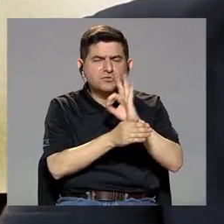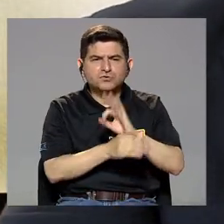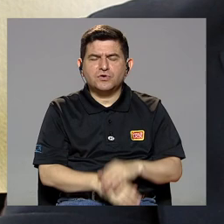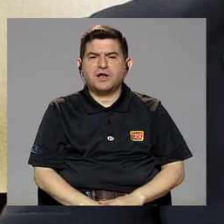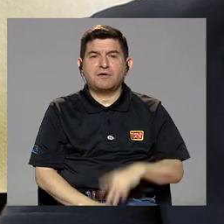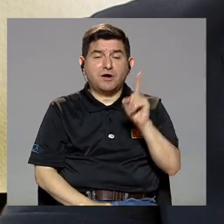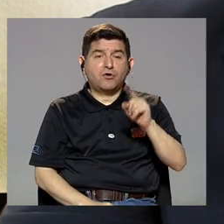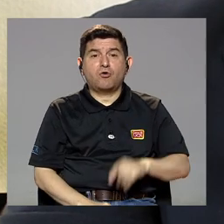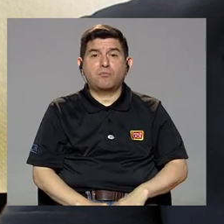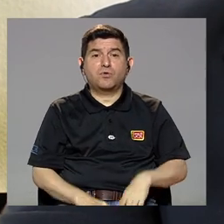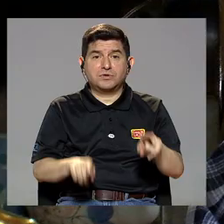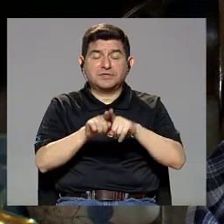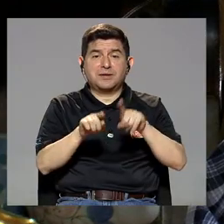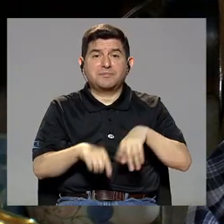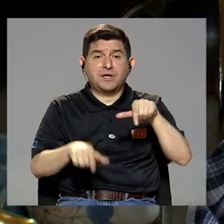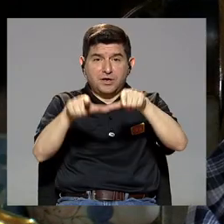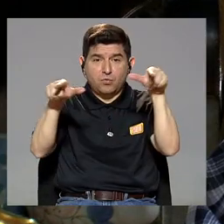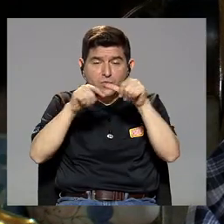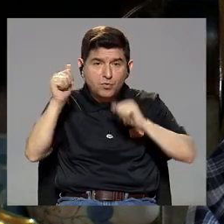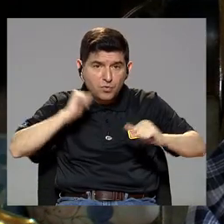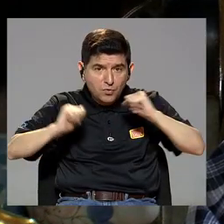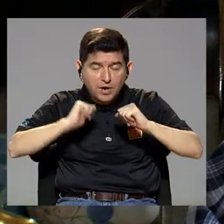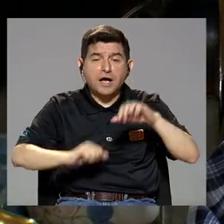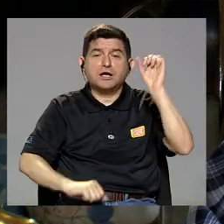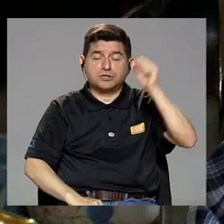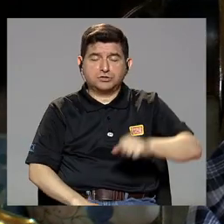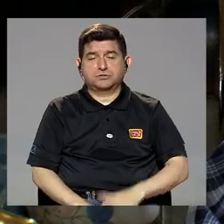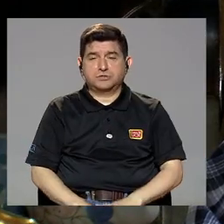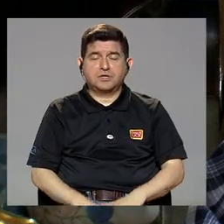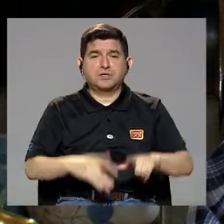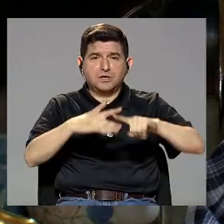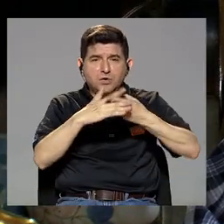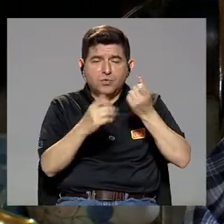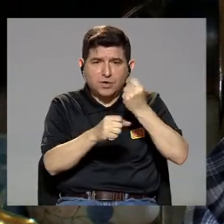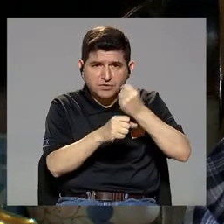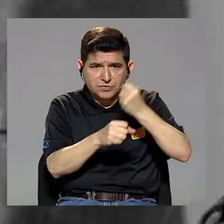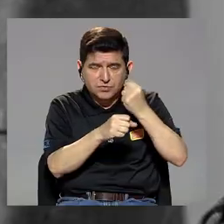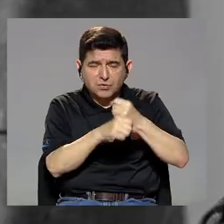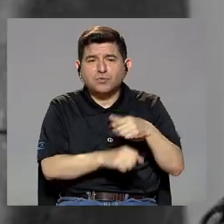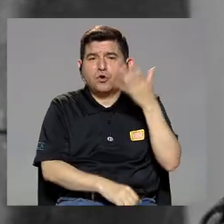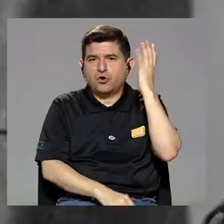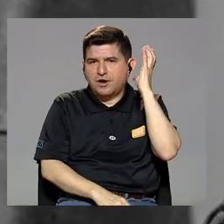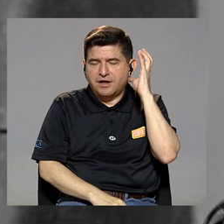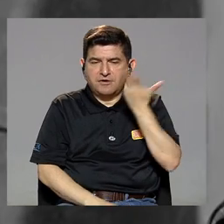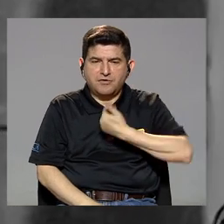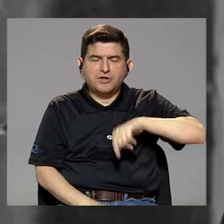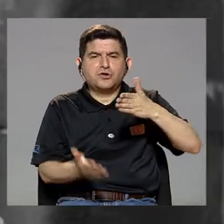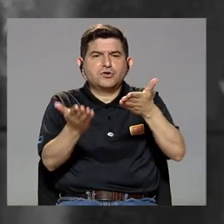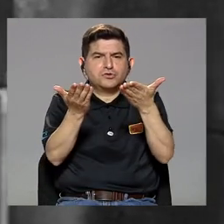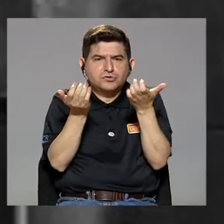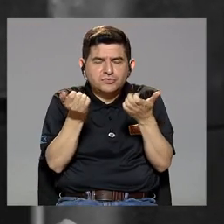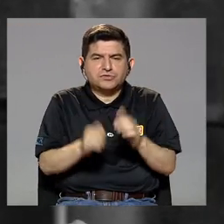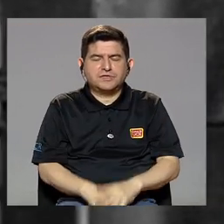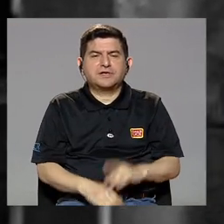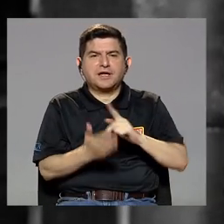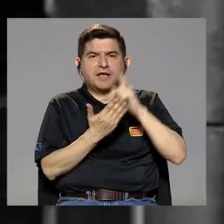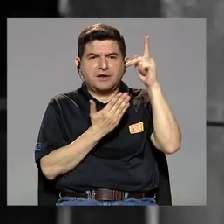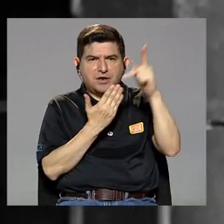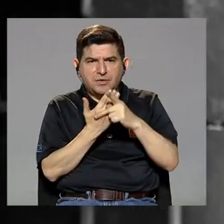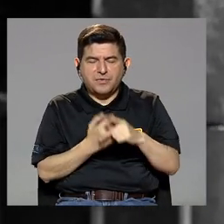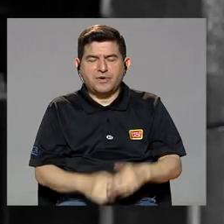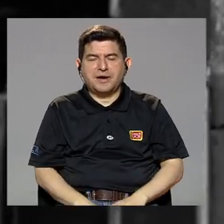anfiteatro también sí porque luego cuando empezó a sonar la radio nosotros quisimos hacer programas de